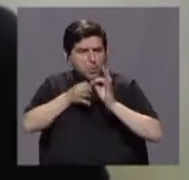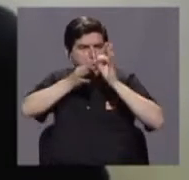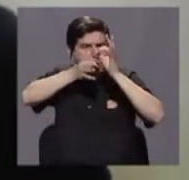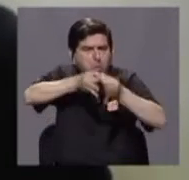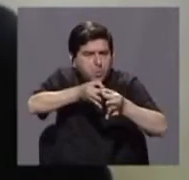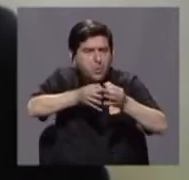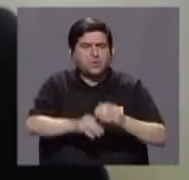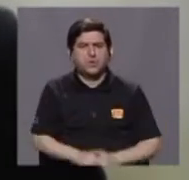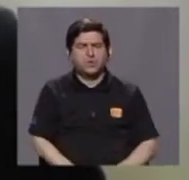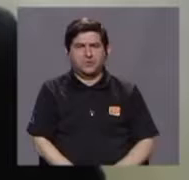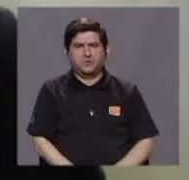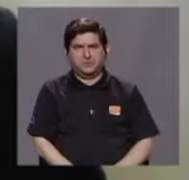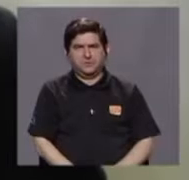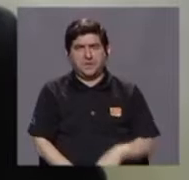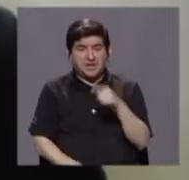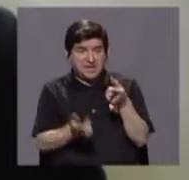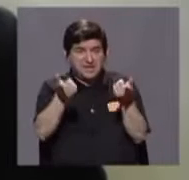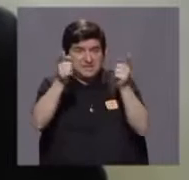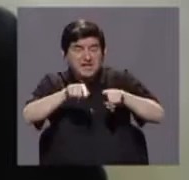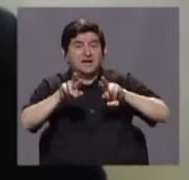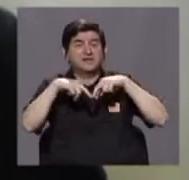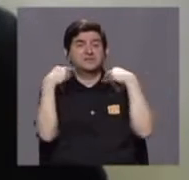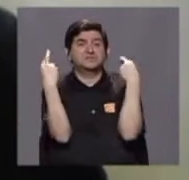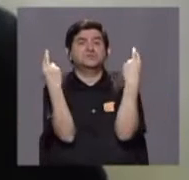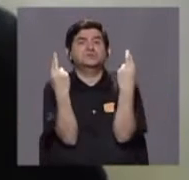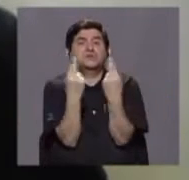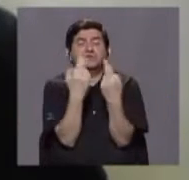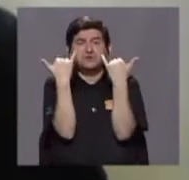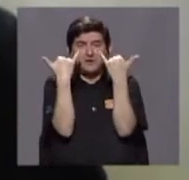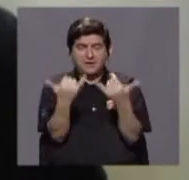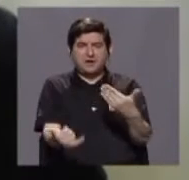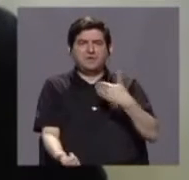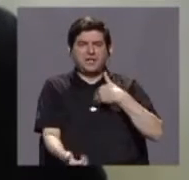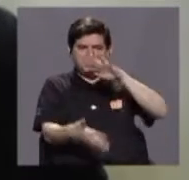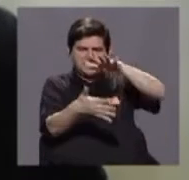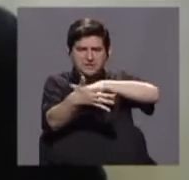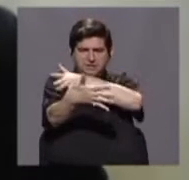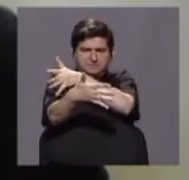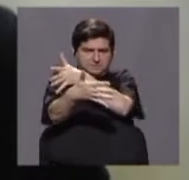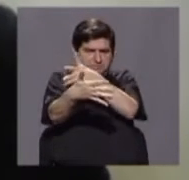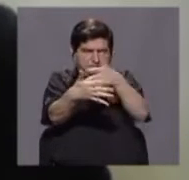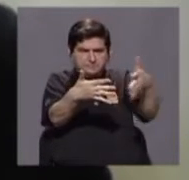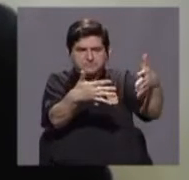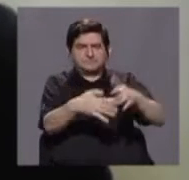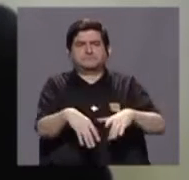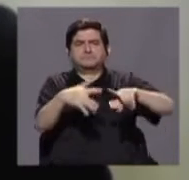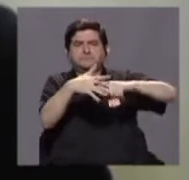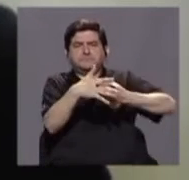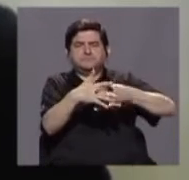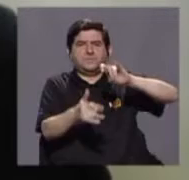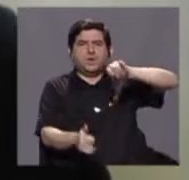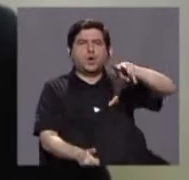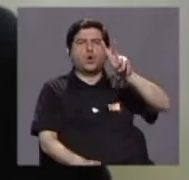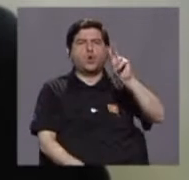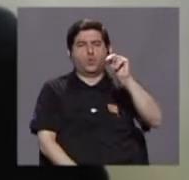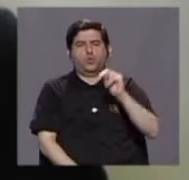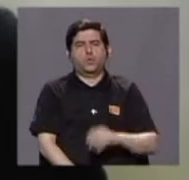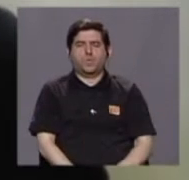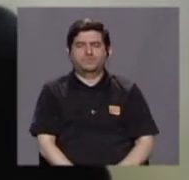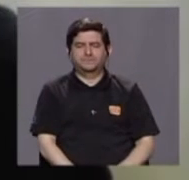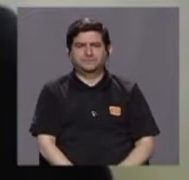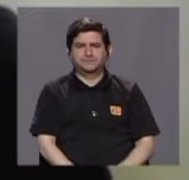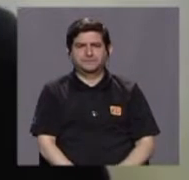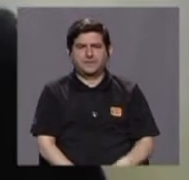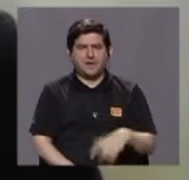con Abasolo la reunión, que ahora la tenemos ya programada para principios de junio. La hemos